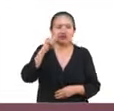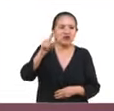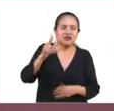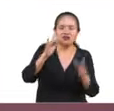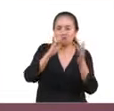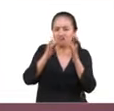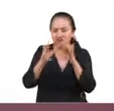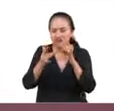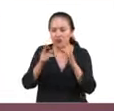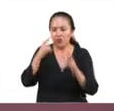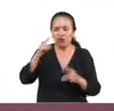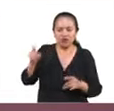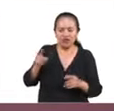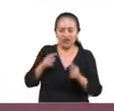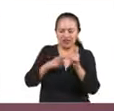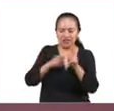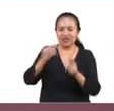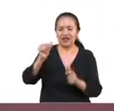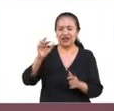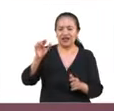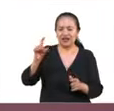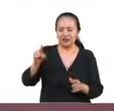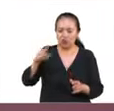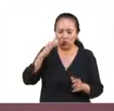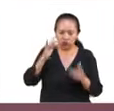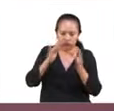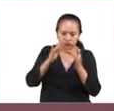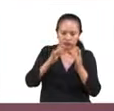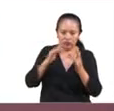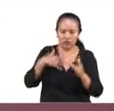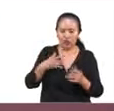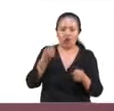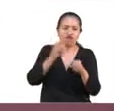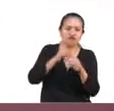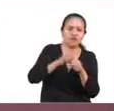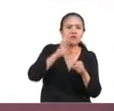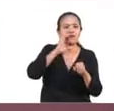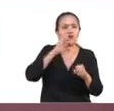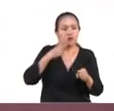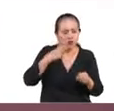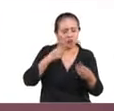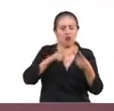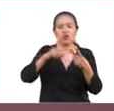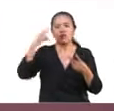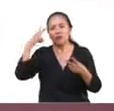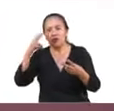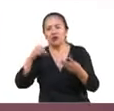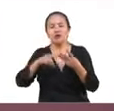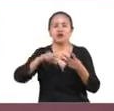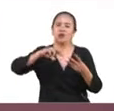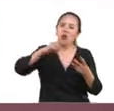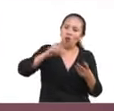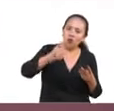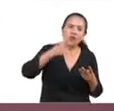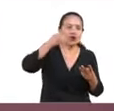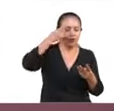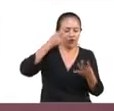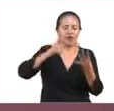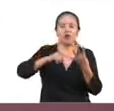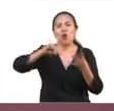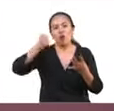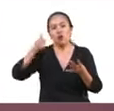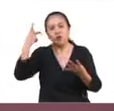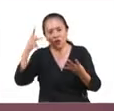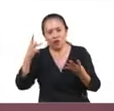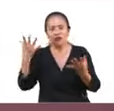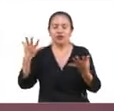sociales, pero si ustedes siguen a Ariadna en las redes sociales, hay un día que está en Chihuahua, el otro día está en Veracruz, el otro día está en Campeche, el otro día está